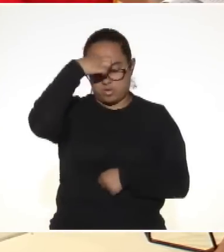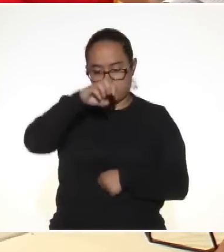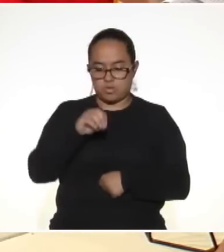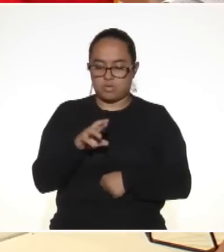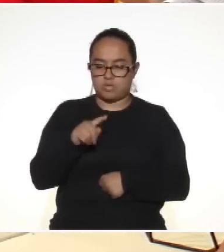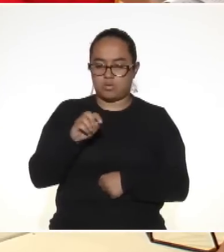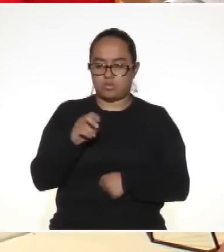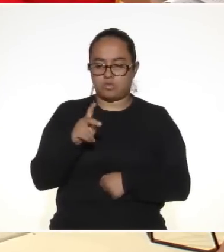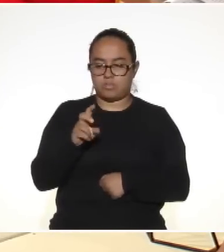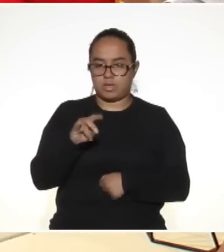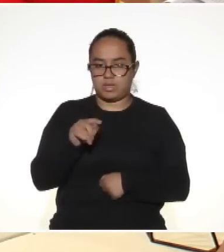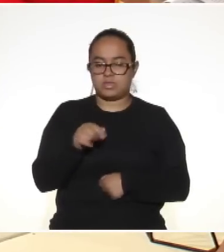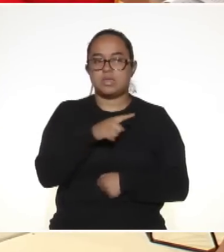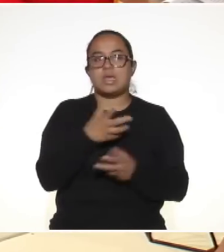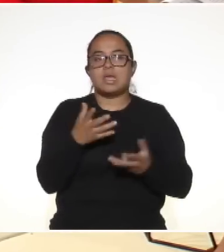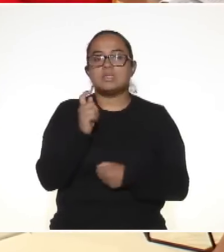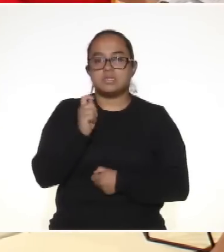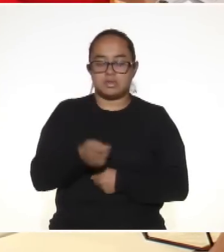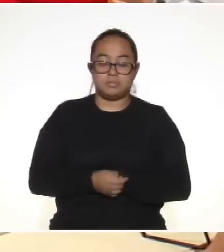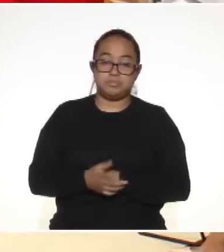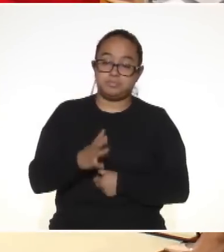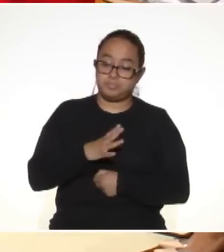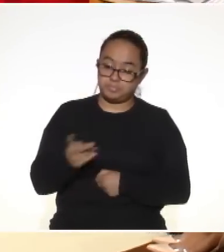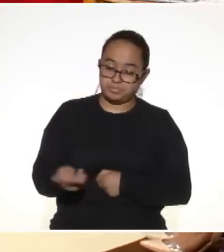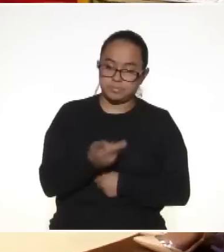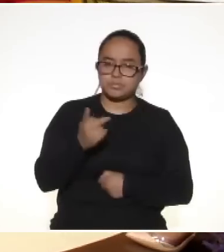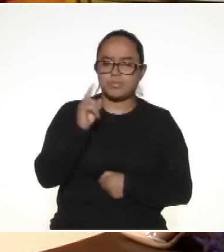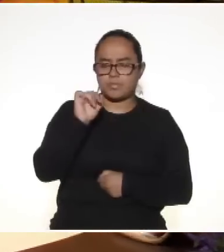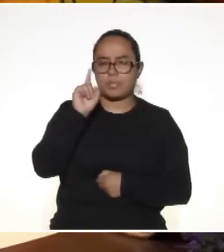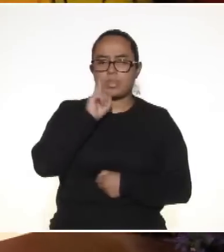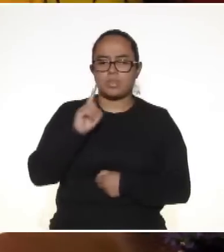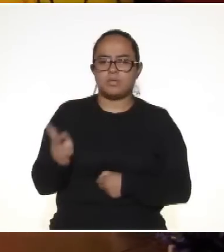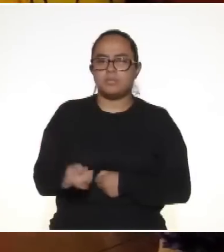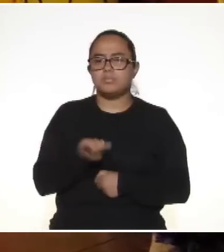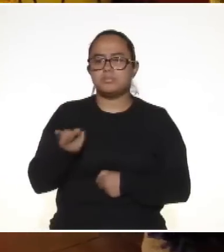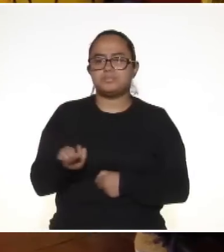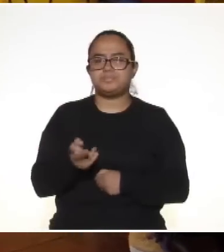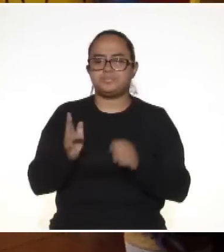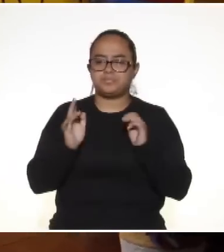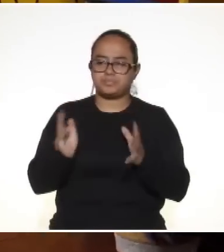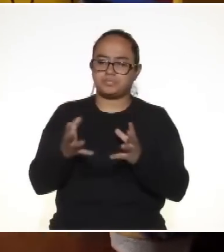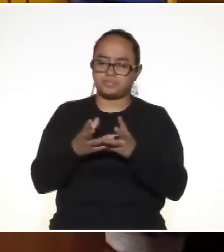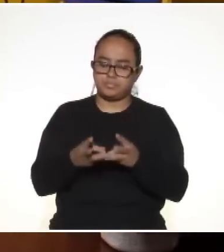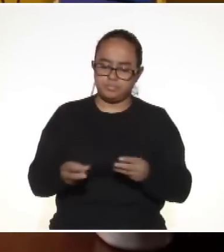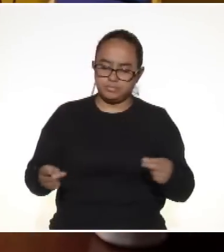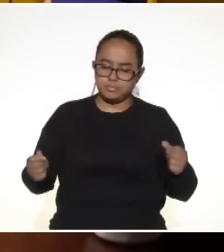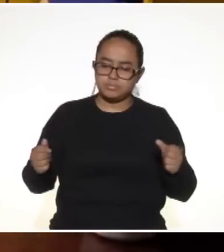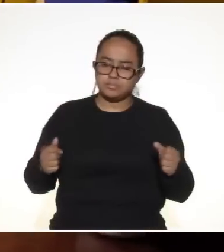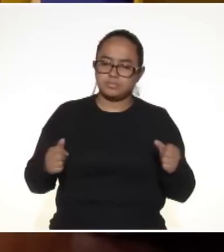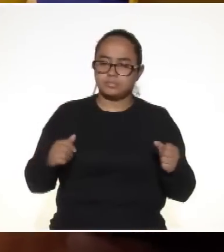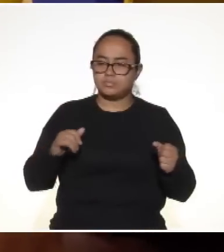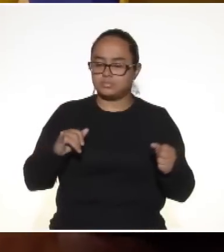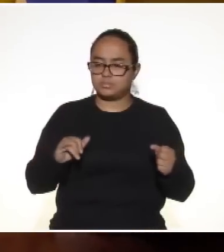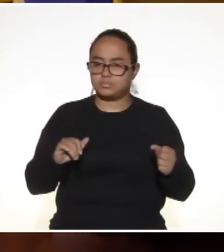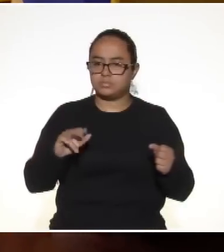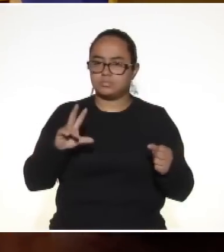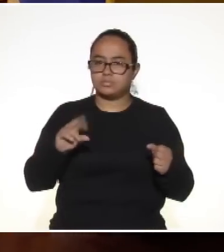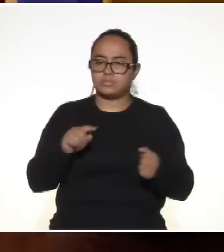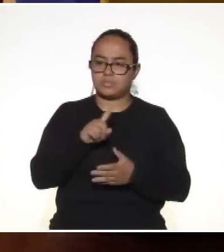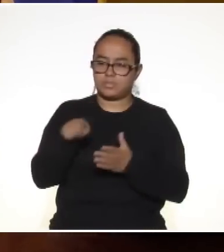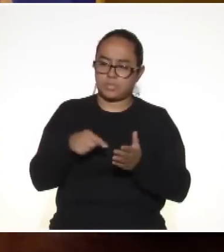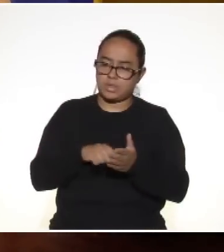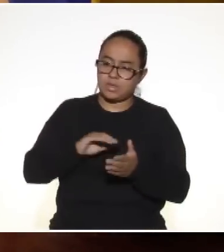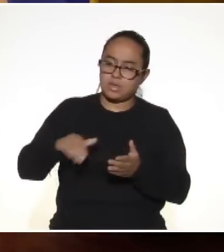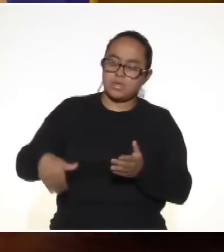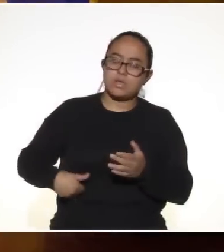hacer. ¿Tenemos preguntas sobre esto? Sí, de hecho, Rosario justo nos preguntaba, que ya la resolvieron un poco, sobre si había herido en el lugar donde